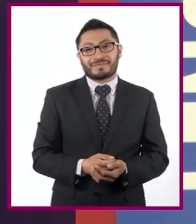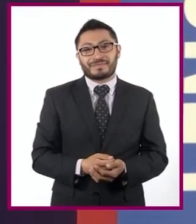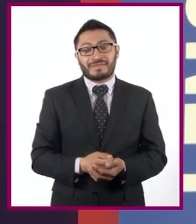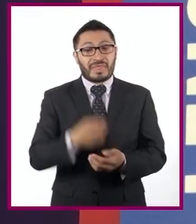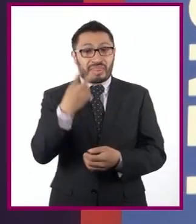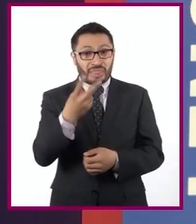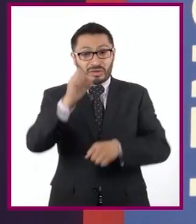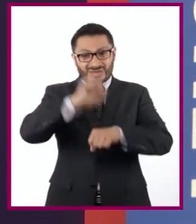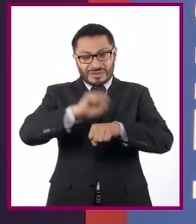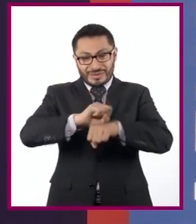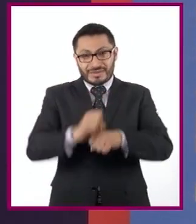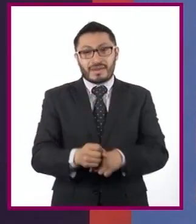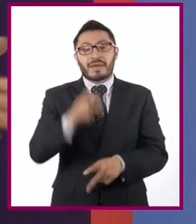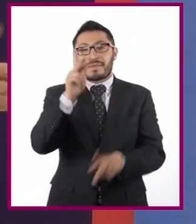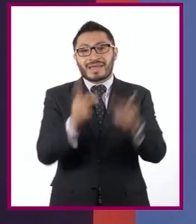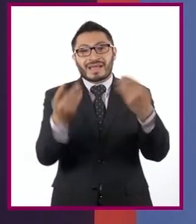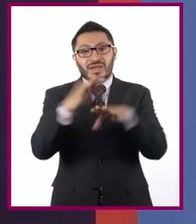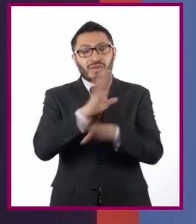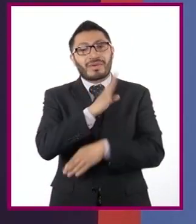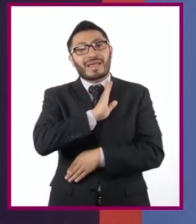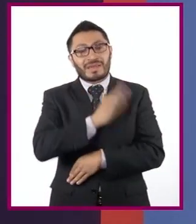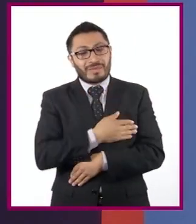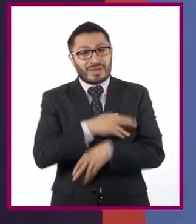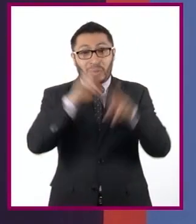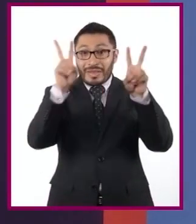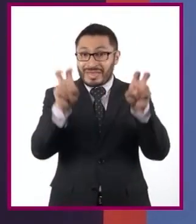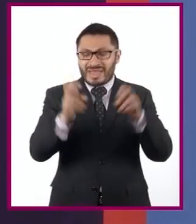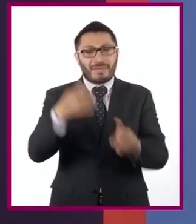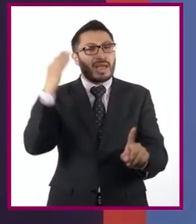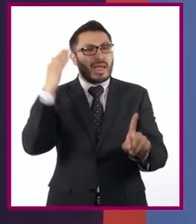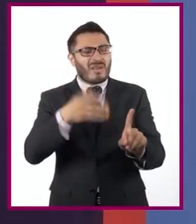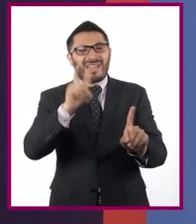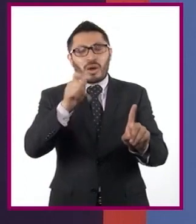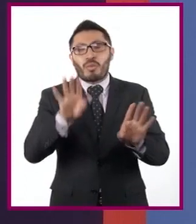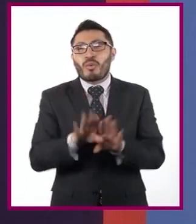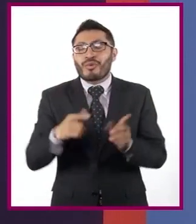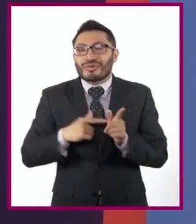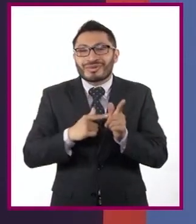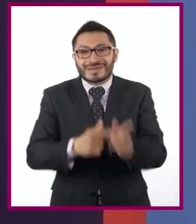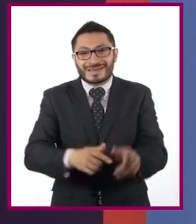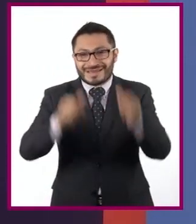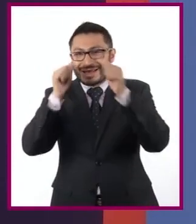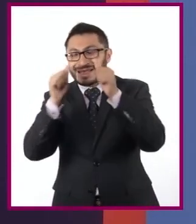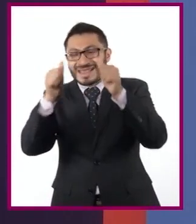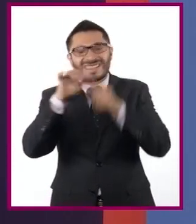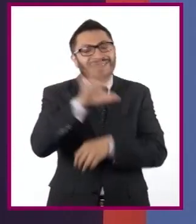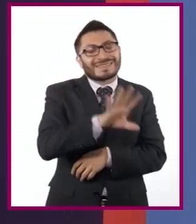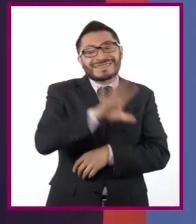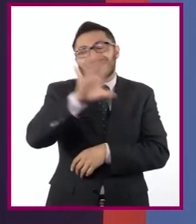la que hemos hablado del español, una lengua que nos permite seguir escuchando